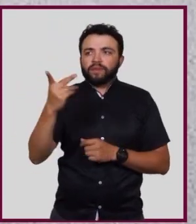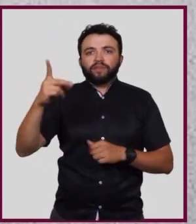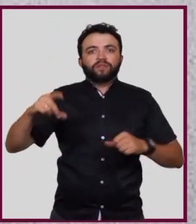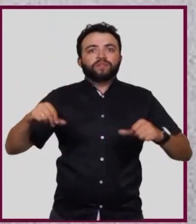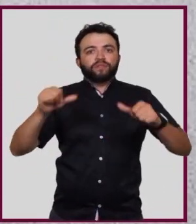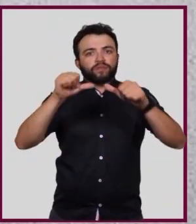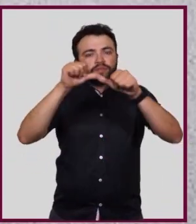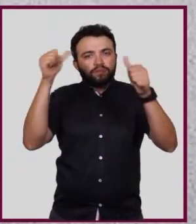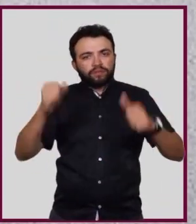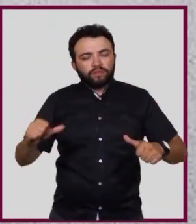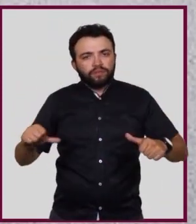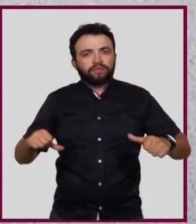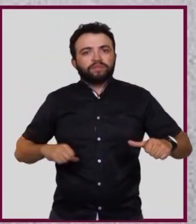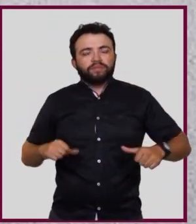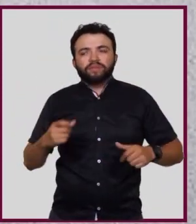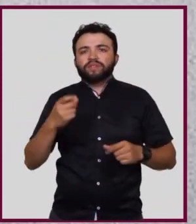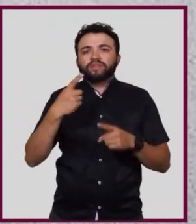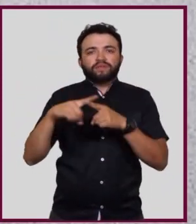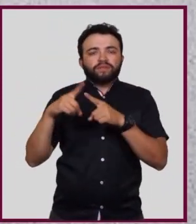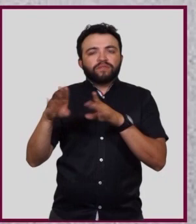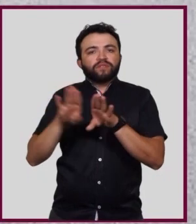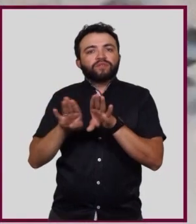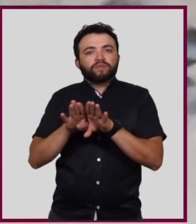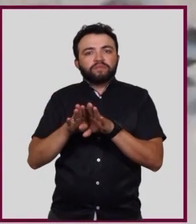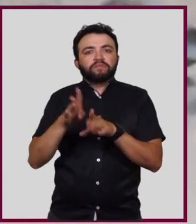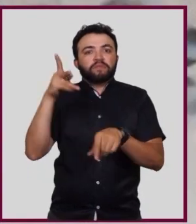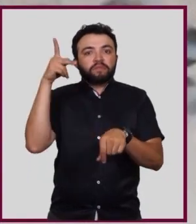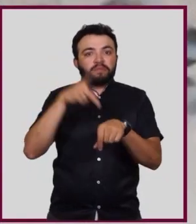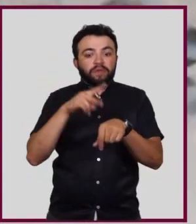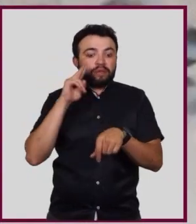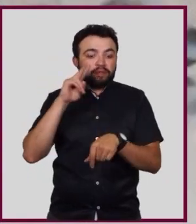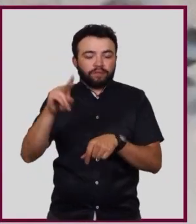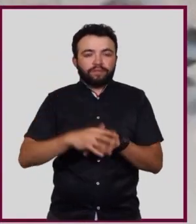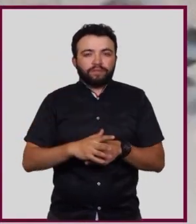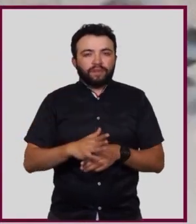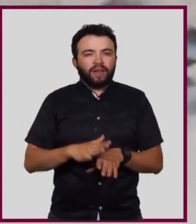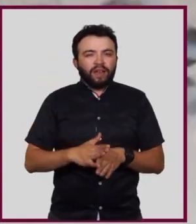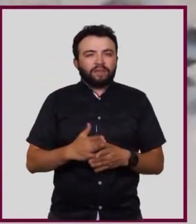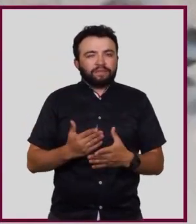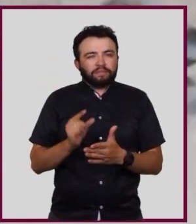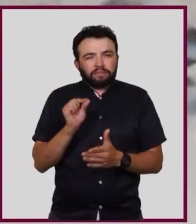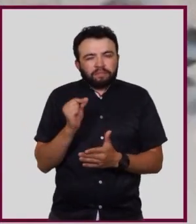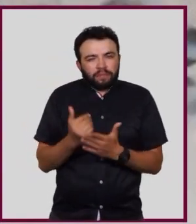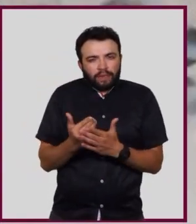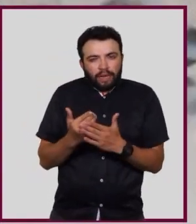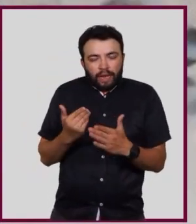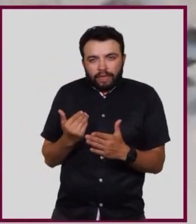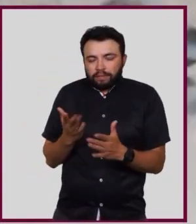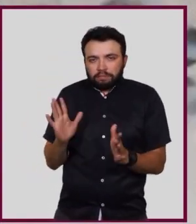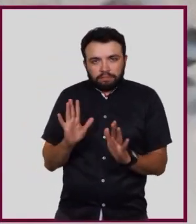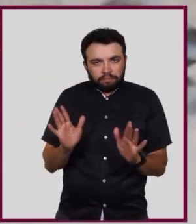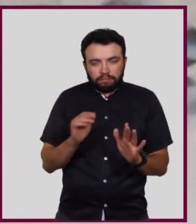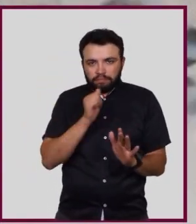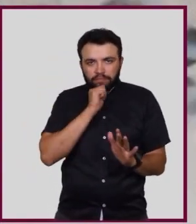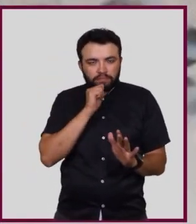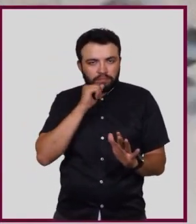varias razones a las colosales cabezas olmecas. Antes de entrar en los detalles de esta peculiar serie de piedras, les propongo